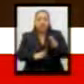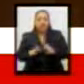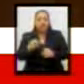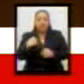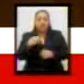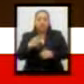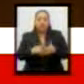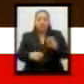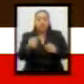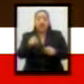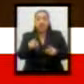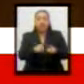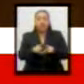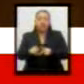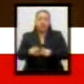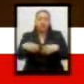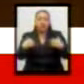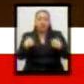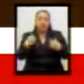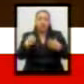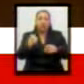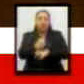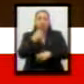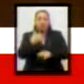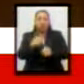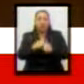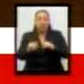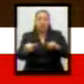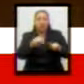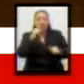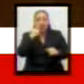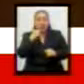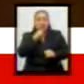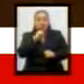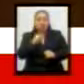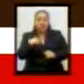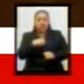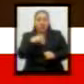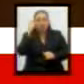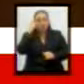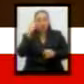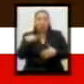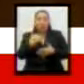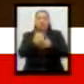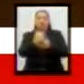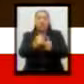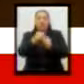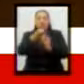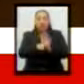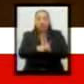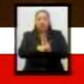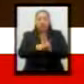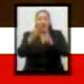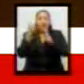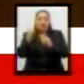que eso también puede tener un impacto positivo en la equidad de género, si pensamos cómo contribuye a disminuir carga de trabajo